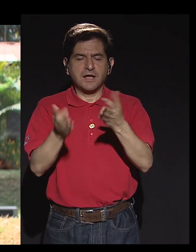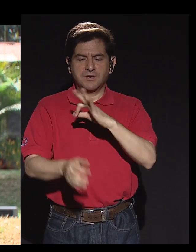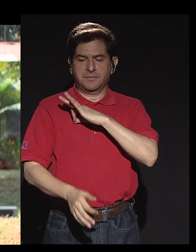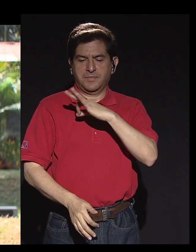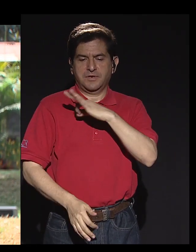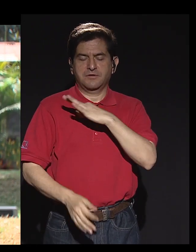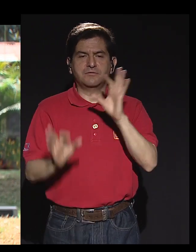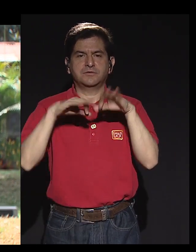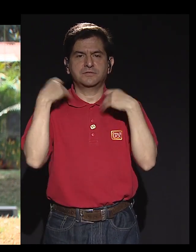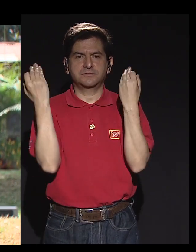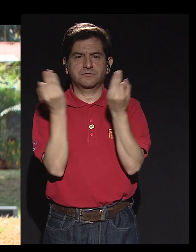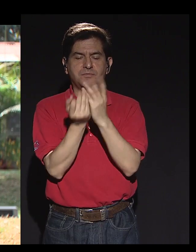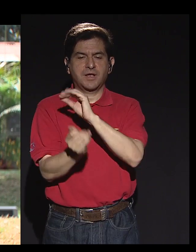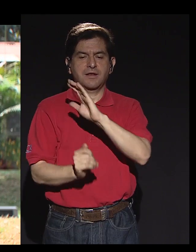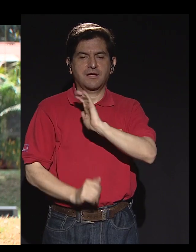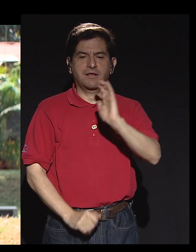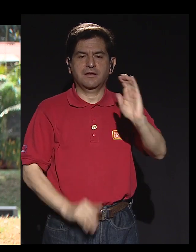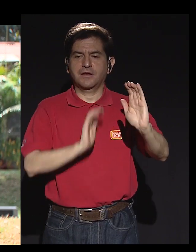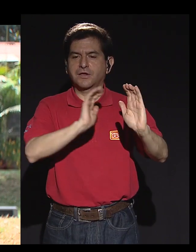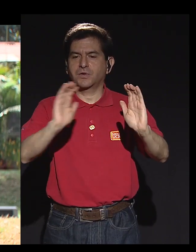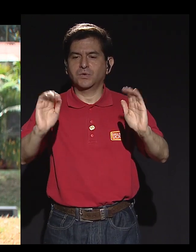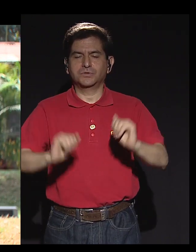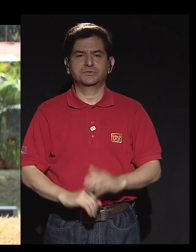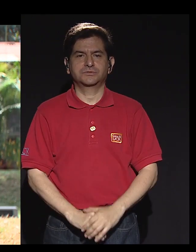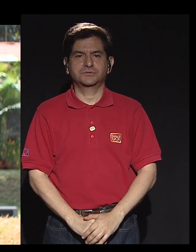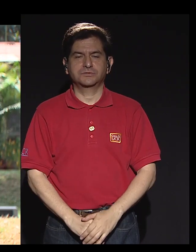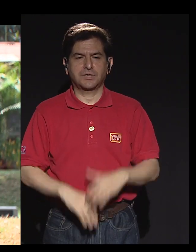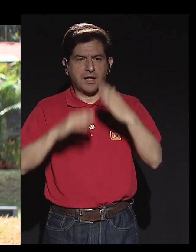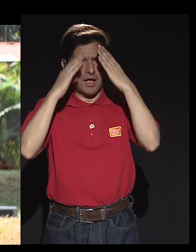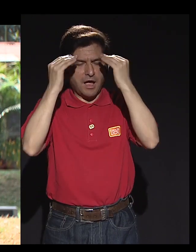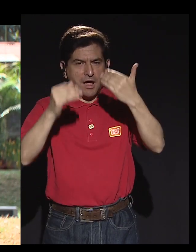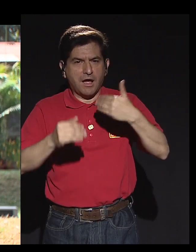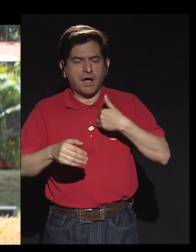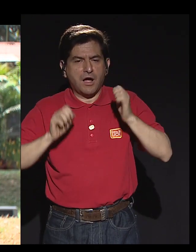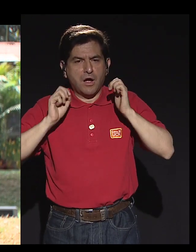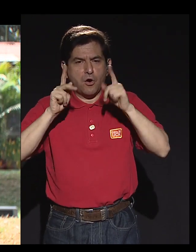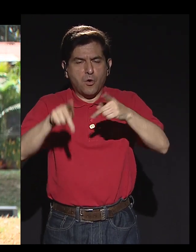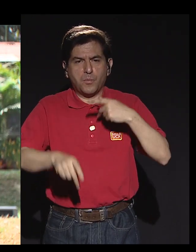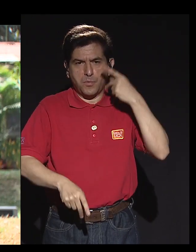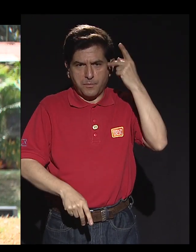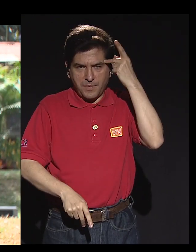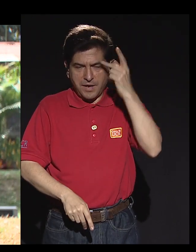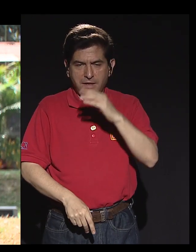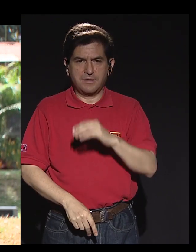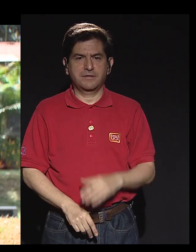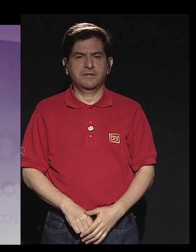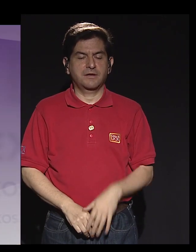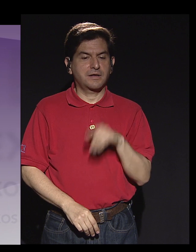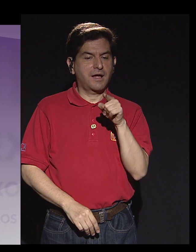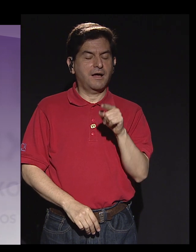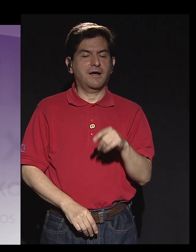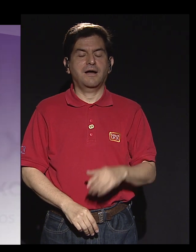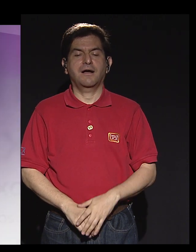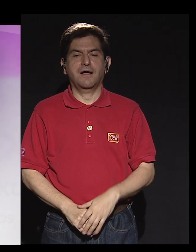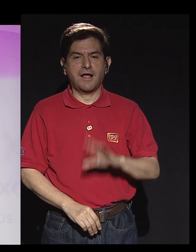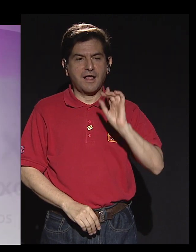dos partes y estamos juntos trabajando y en esa lucha para poder llevar ese bienestar a las familias y a estos